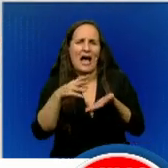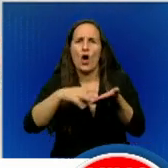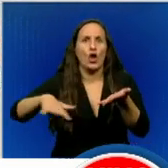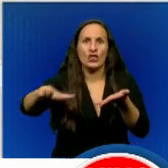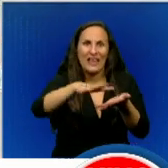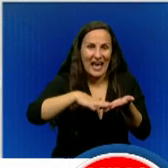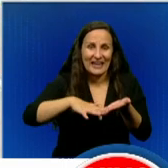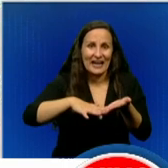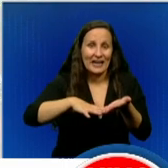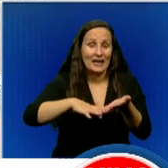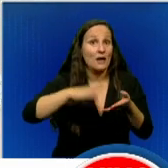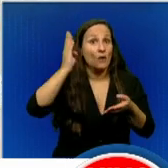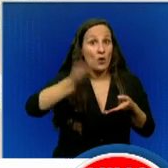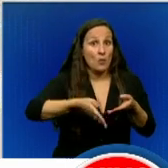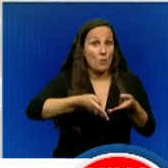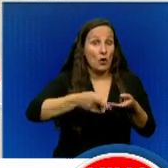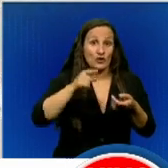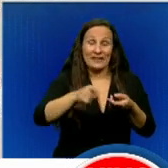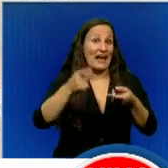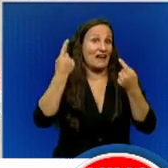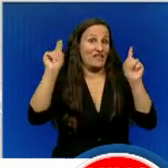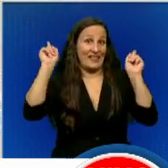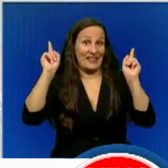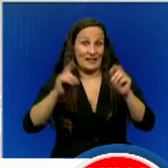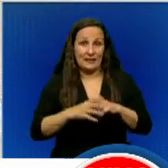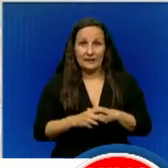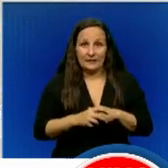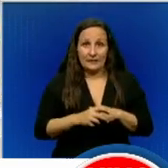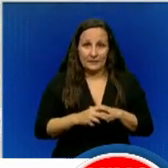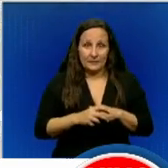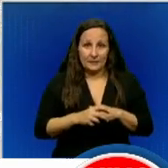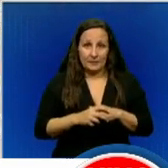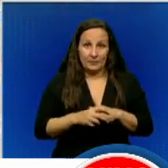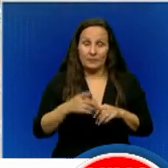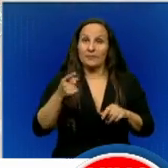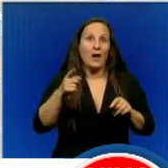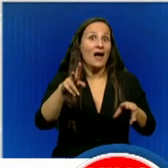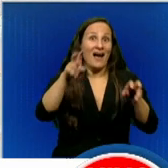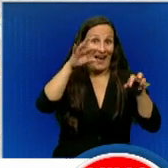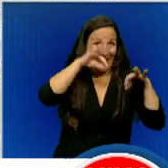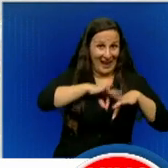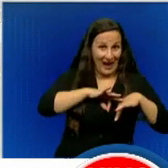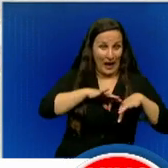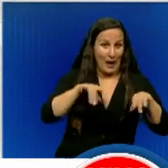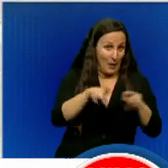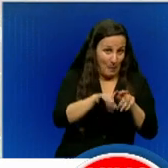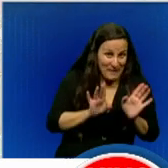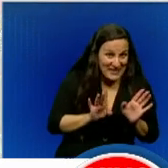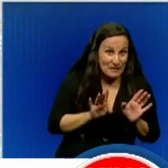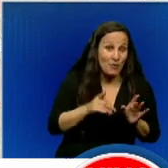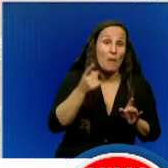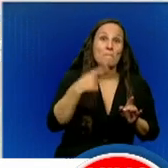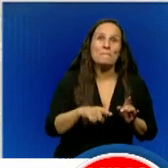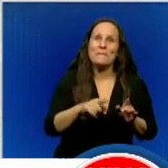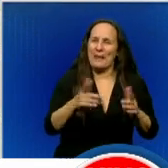la alícuota marginal será distinta con la misma rentabilidad violando así el principio de